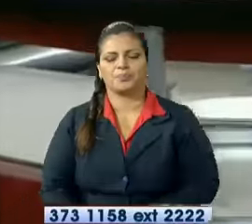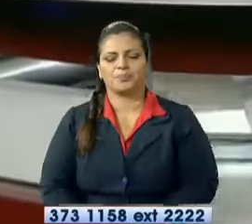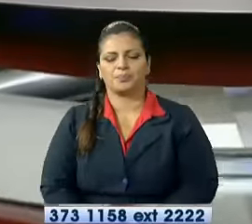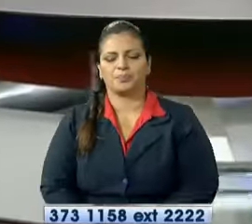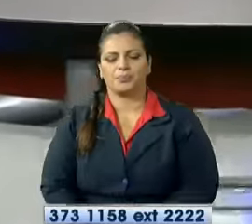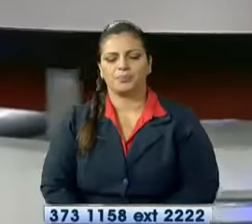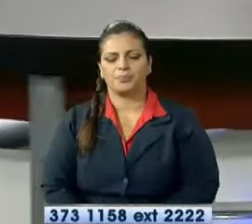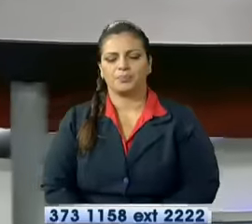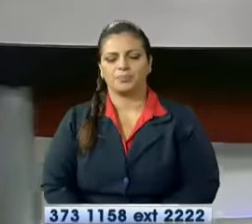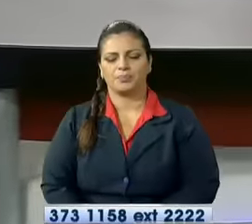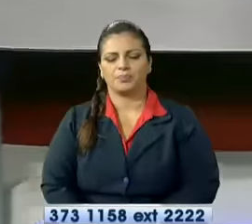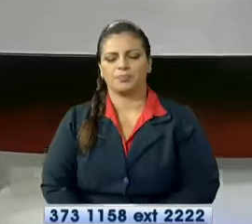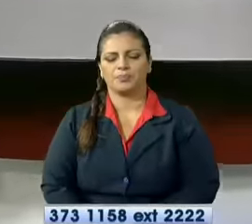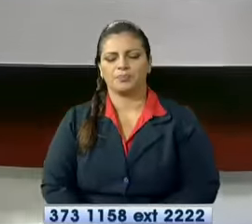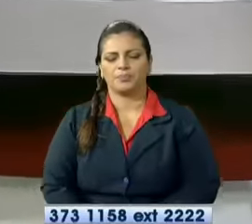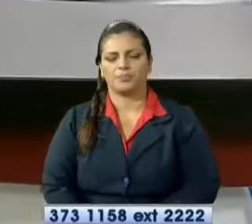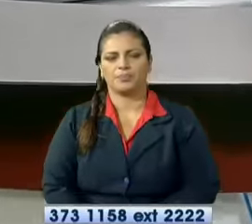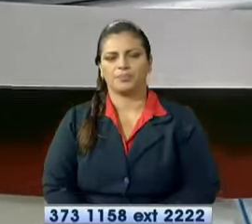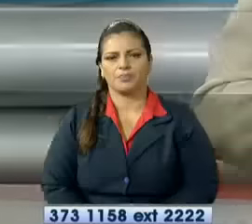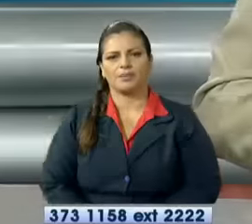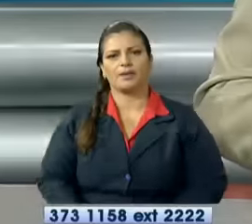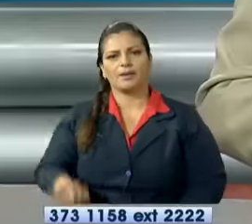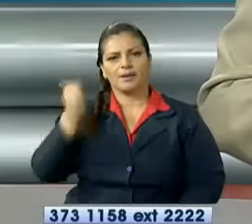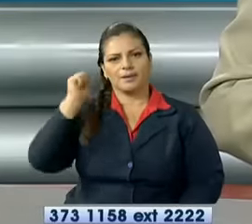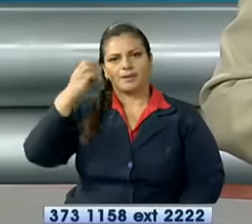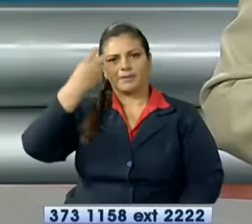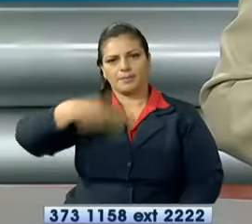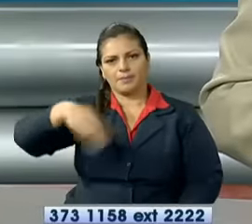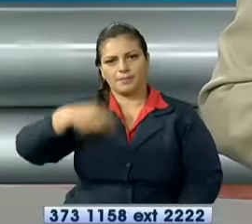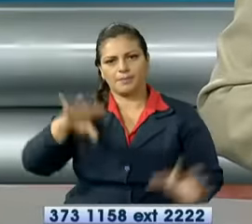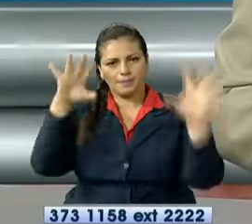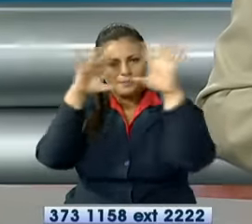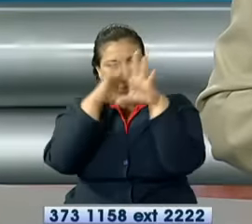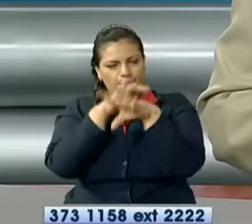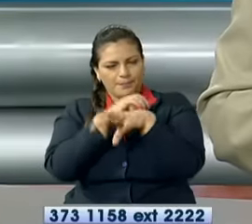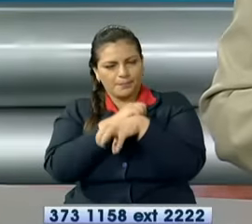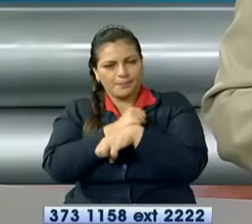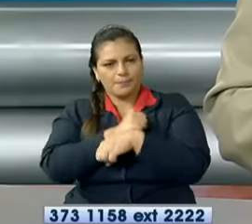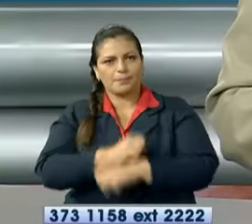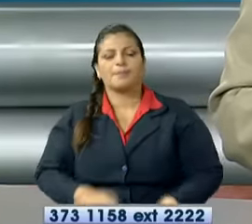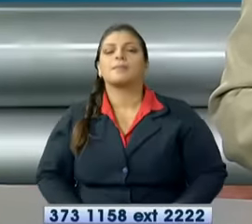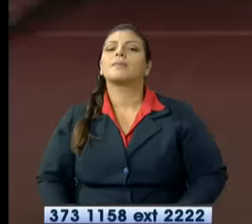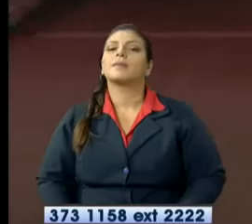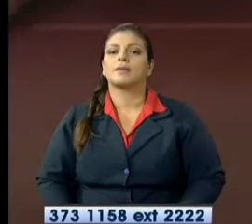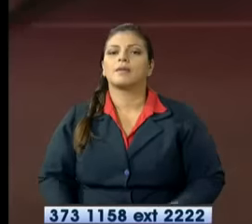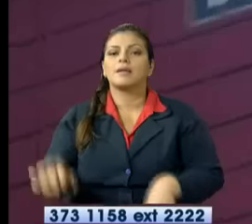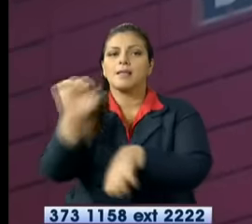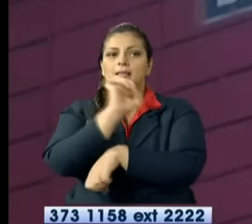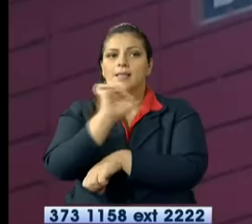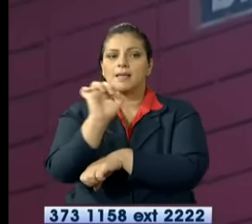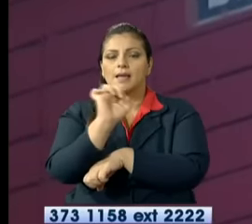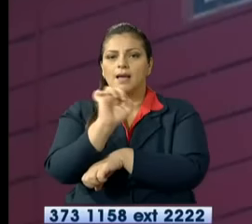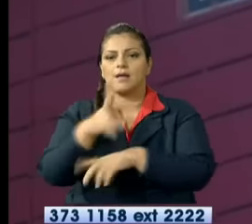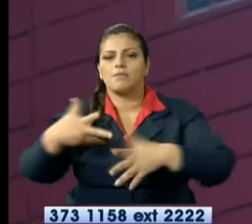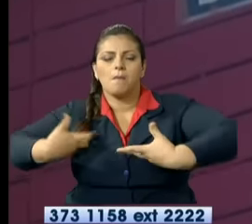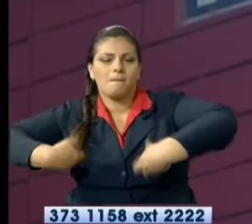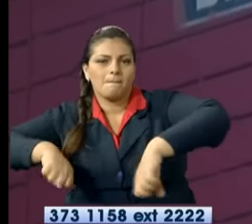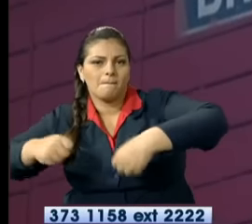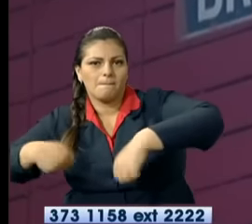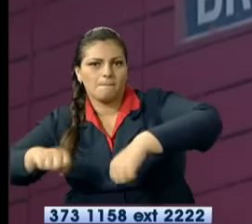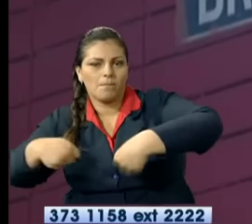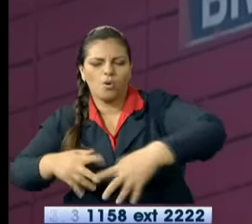Una persona resultó herida la noche de este miércoles en medio de un accidente provocado por los conductores de una motocicleta